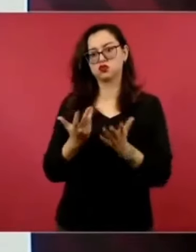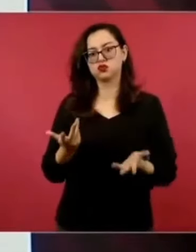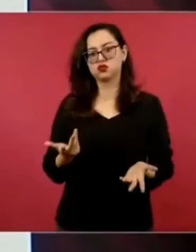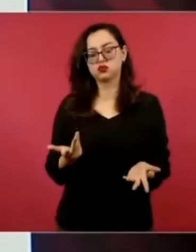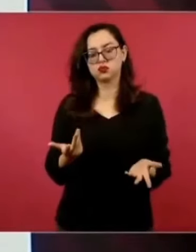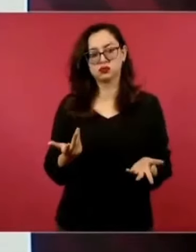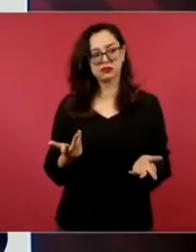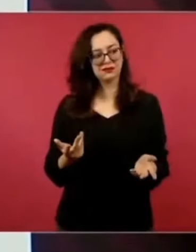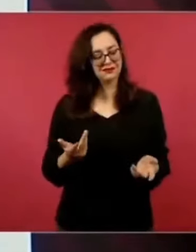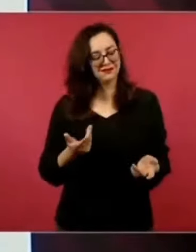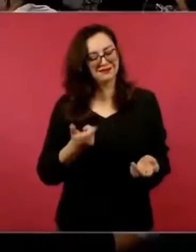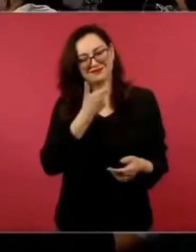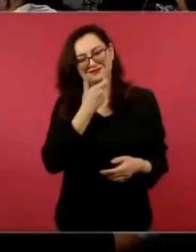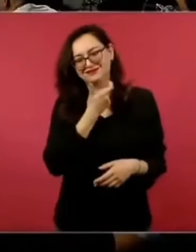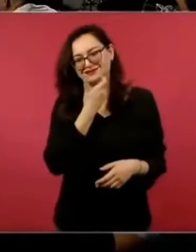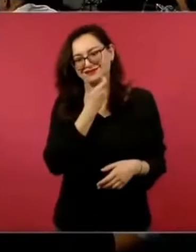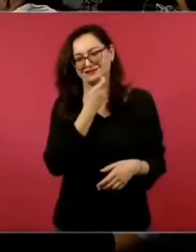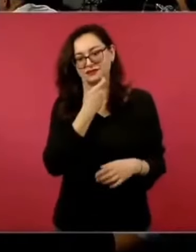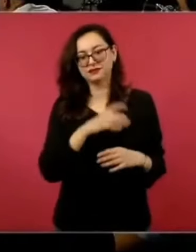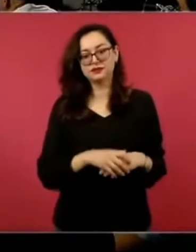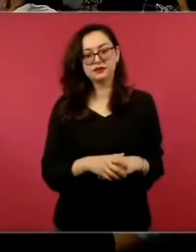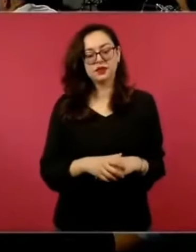democracia la